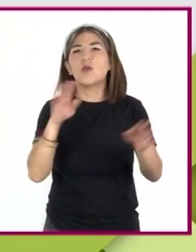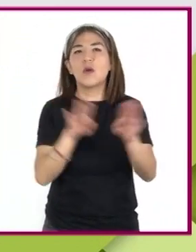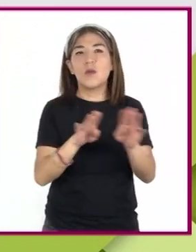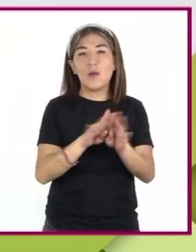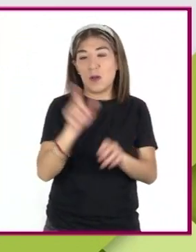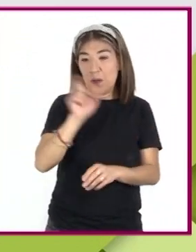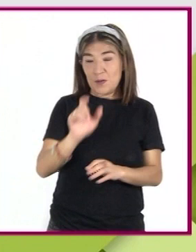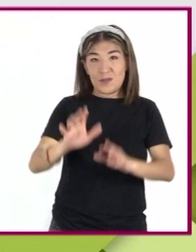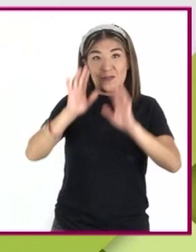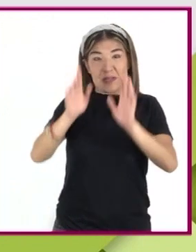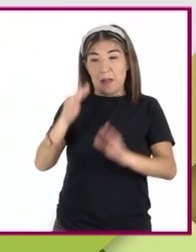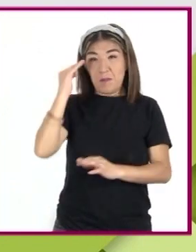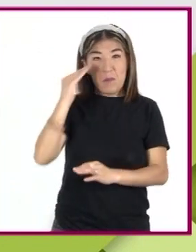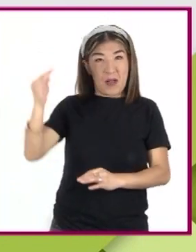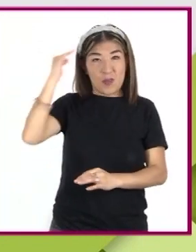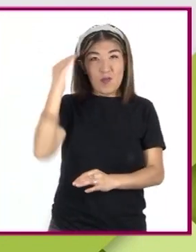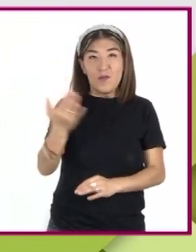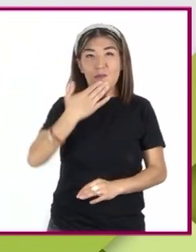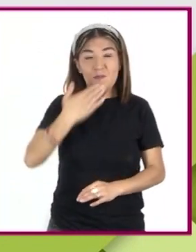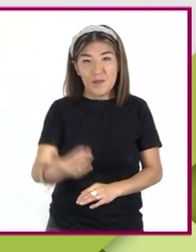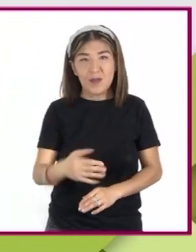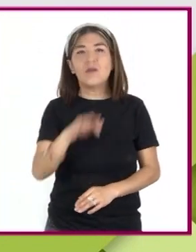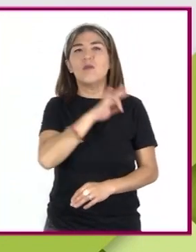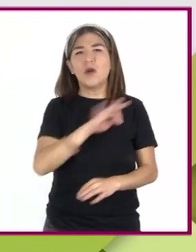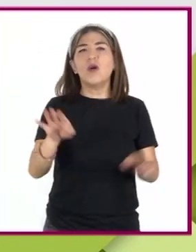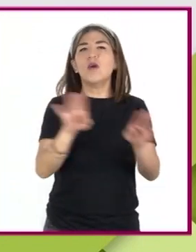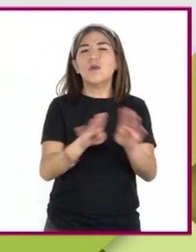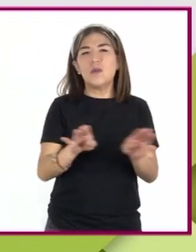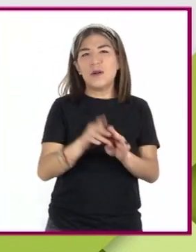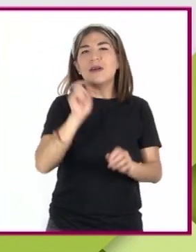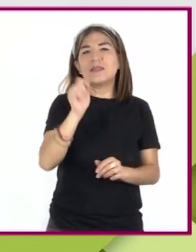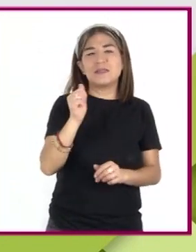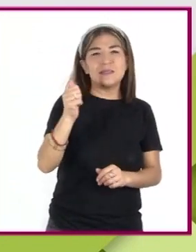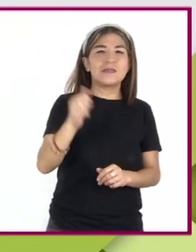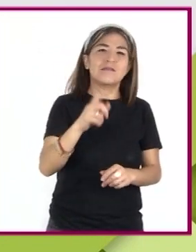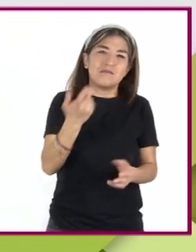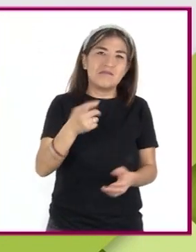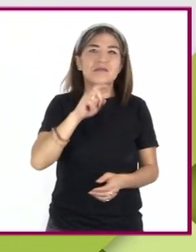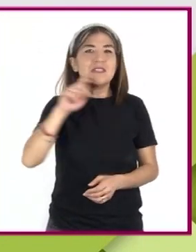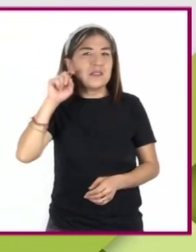alcanzada la madurez y puede ser de forma sexual o asexual.